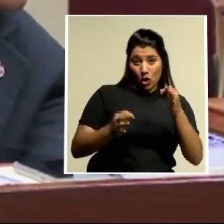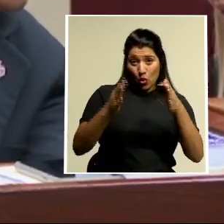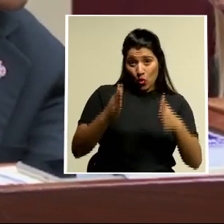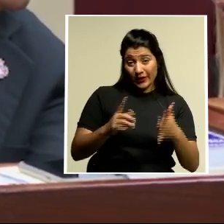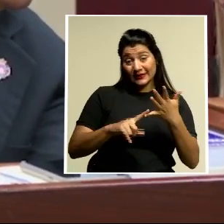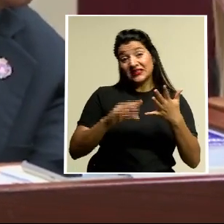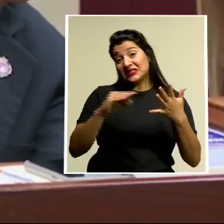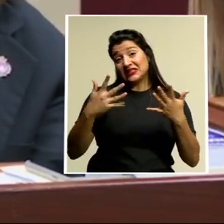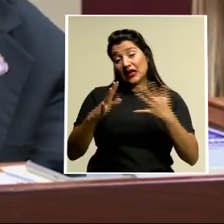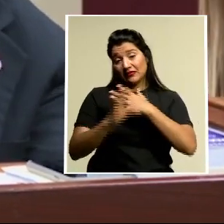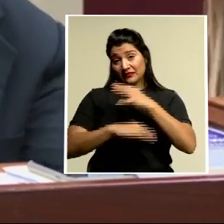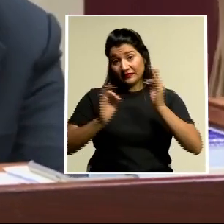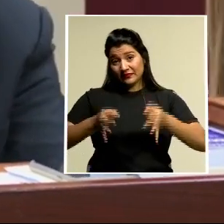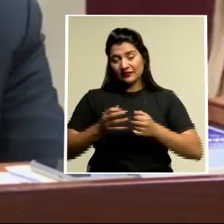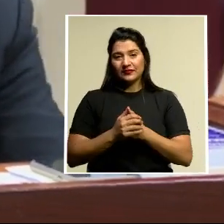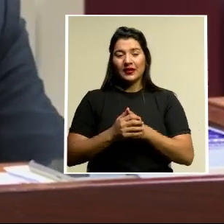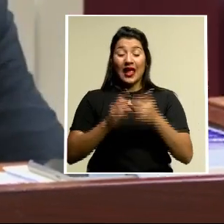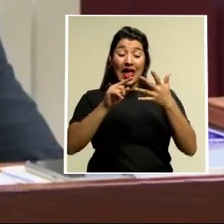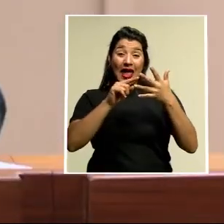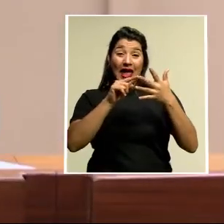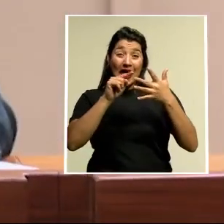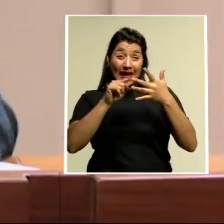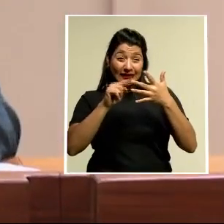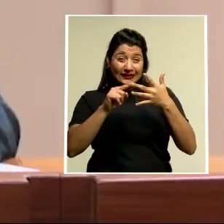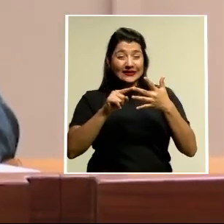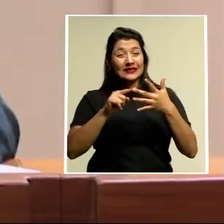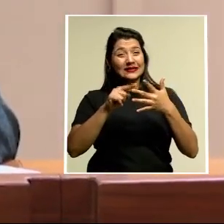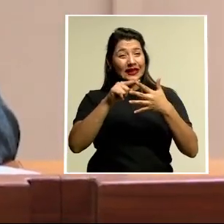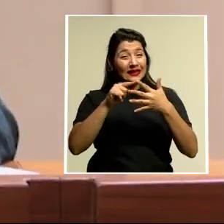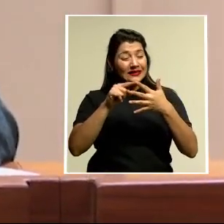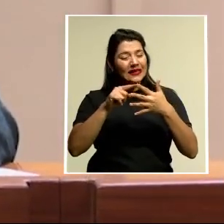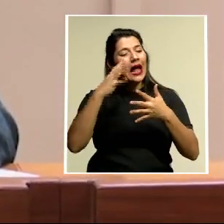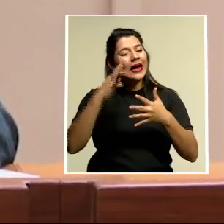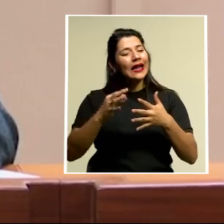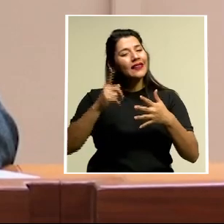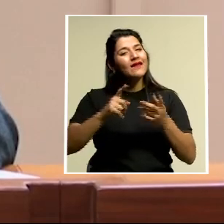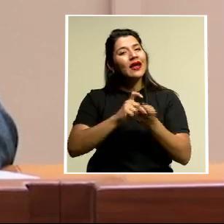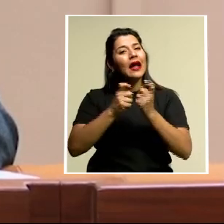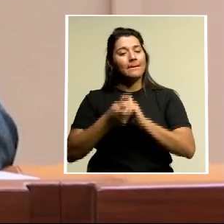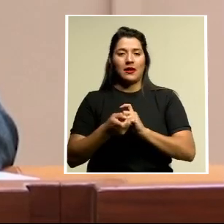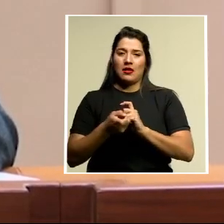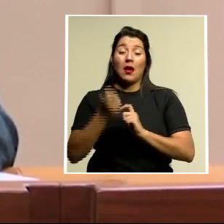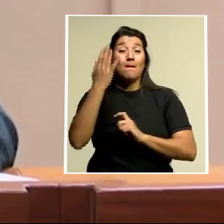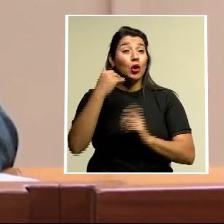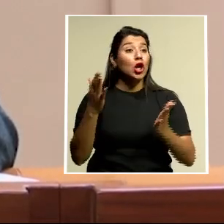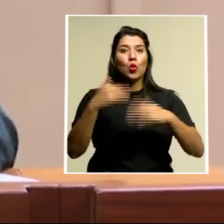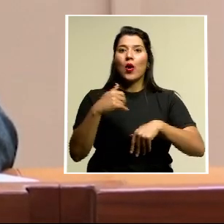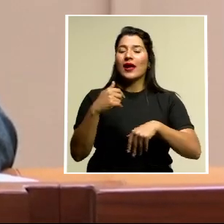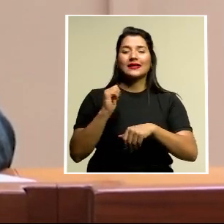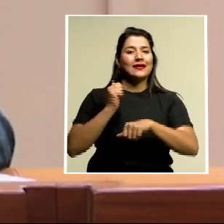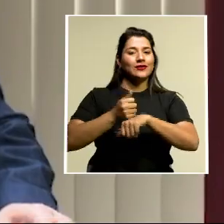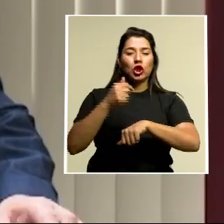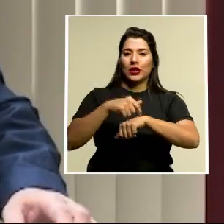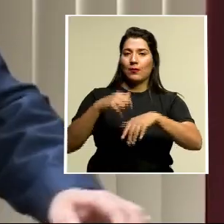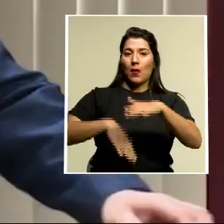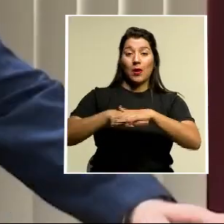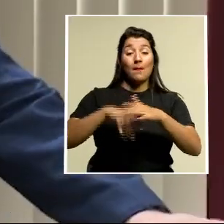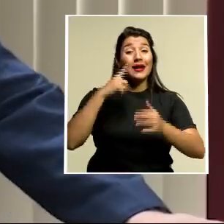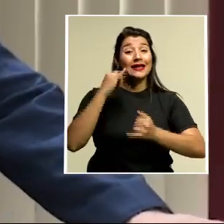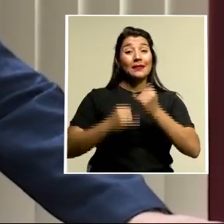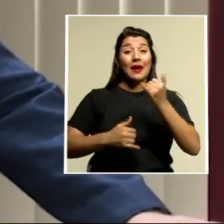abogados consideran que debería cambiar. El proceso penal está conformado por 5 etapas procesales. La primera, que es la